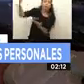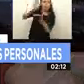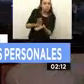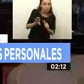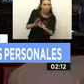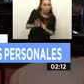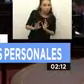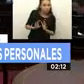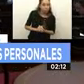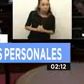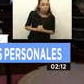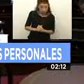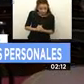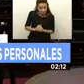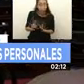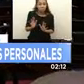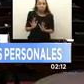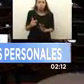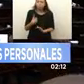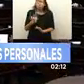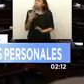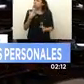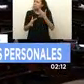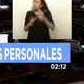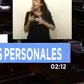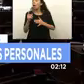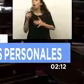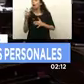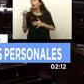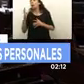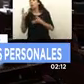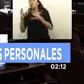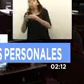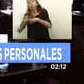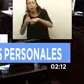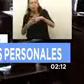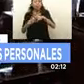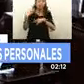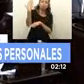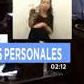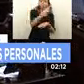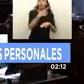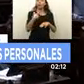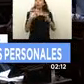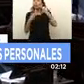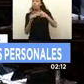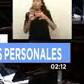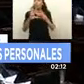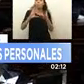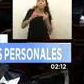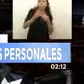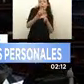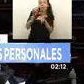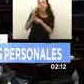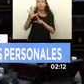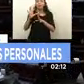sinceramente yo puedo entender los discursos de la política el caeo mediático y demás